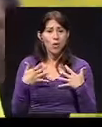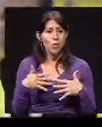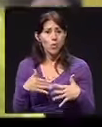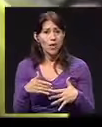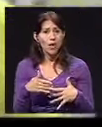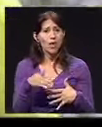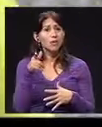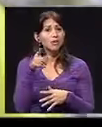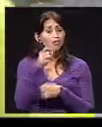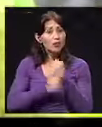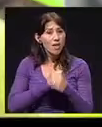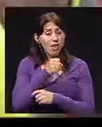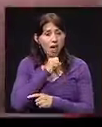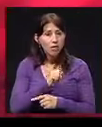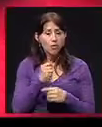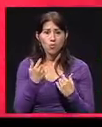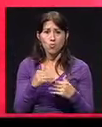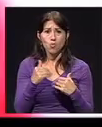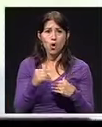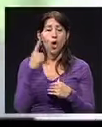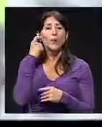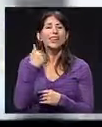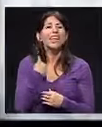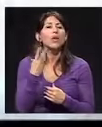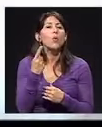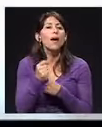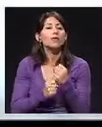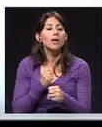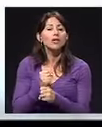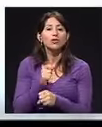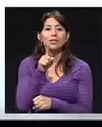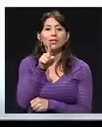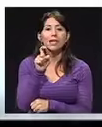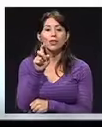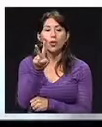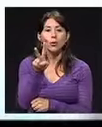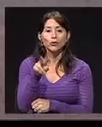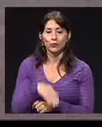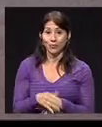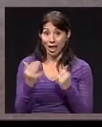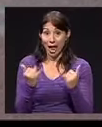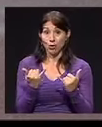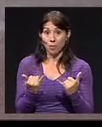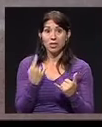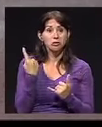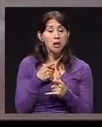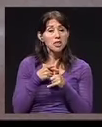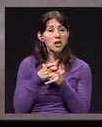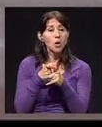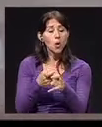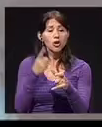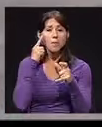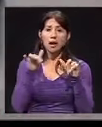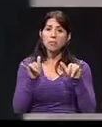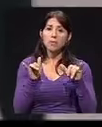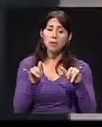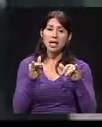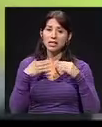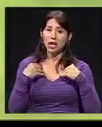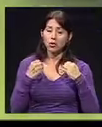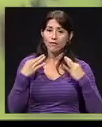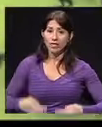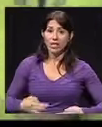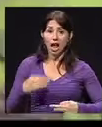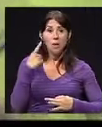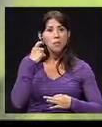turbante amarillo, su edad ha dado mucho de qué hablar, ya que posee 102 años. Actualmente solo corre por mantener su salud